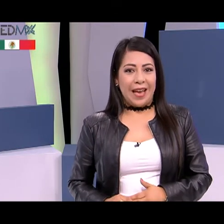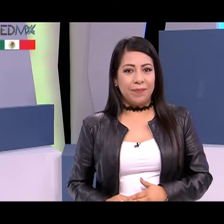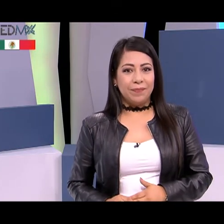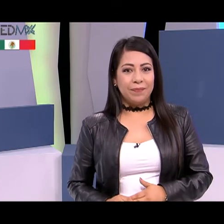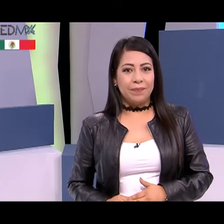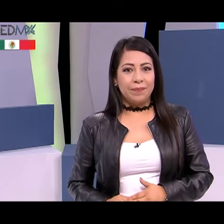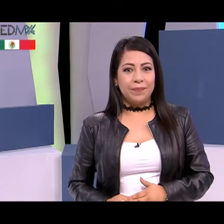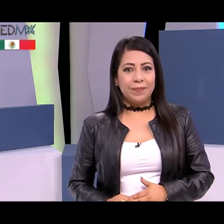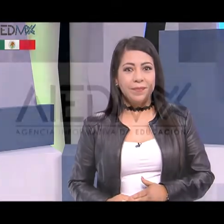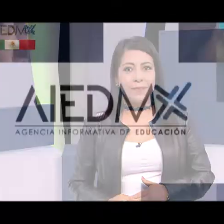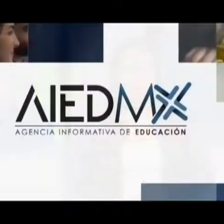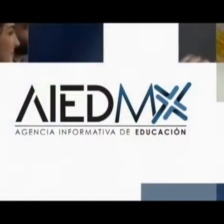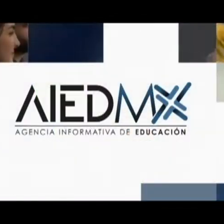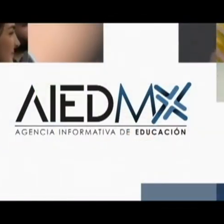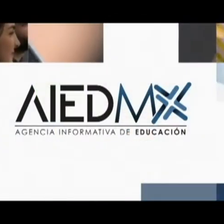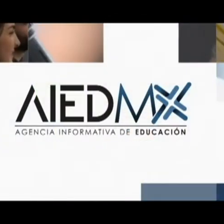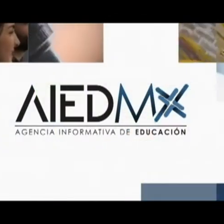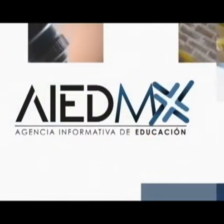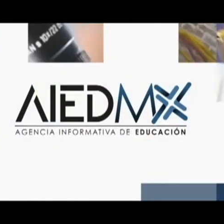extracto del día.